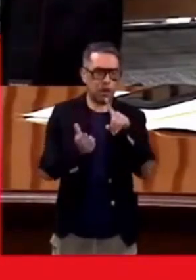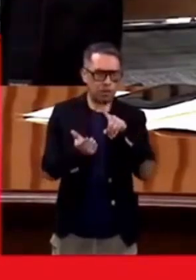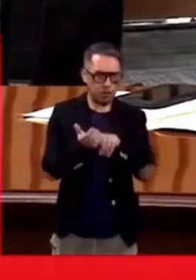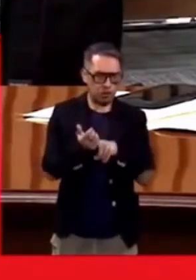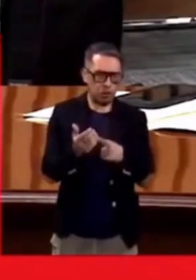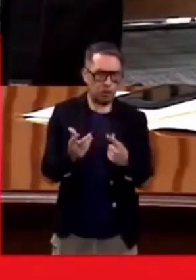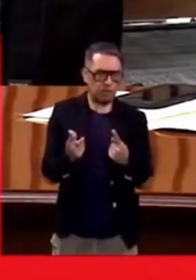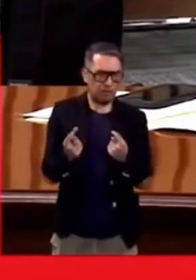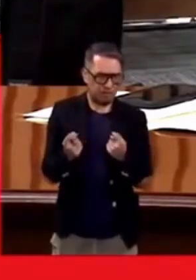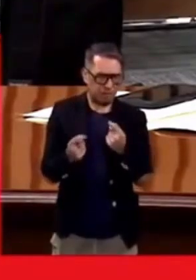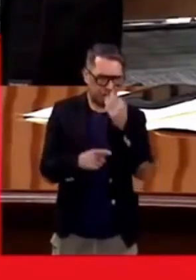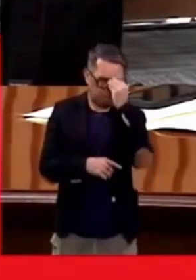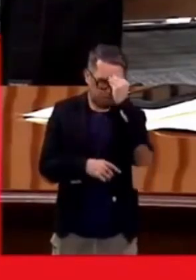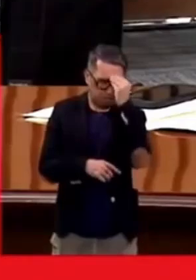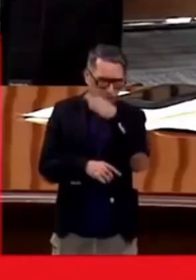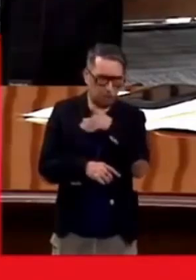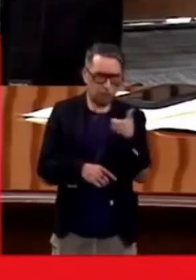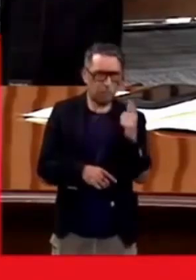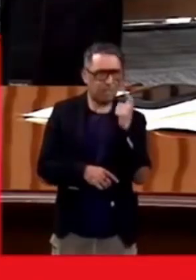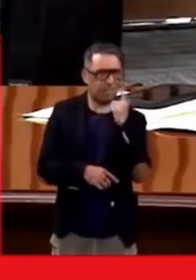manera mañosa,